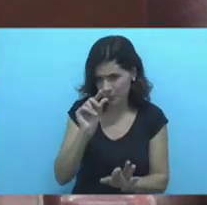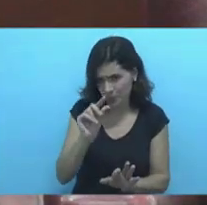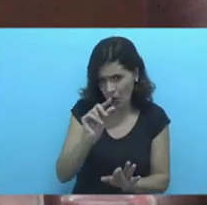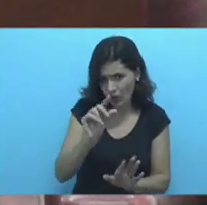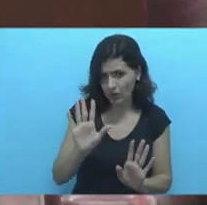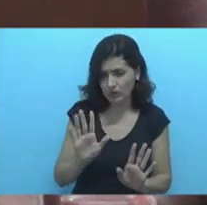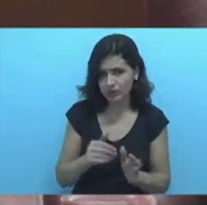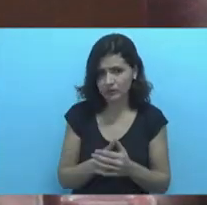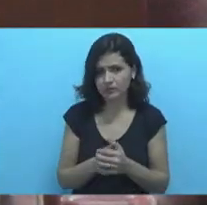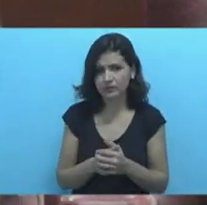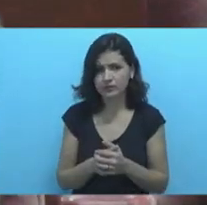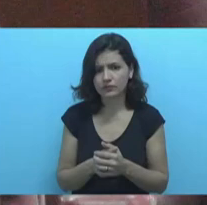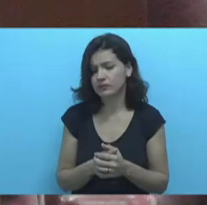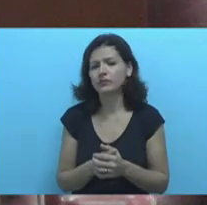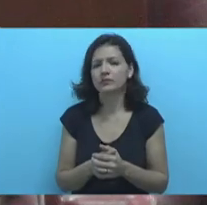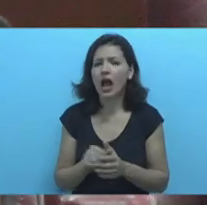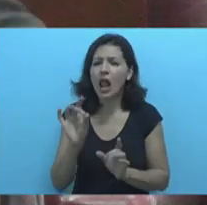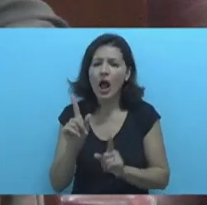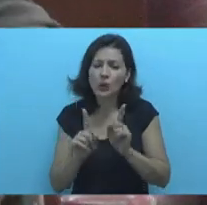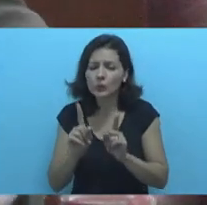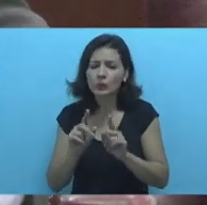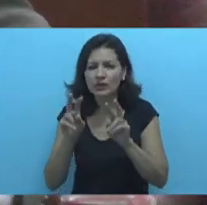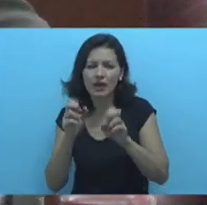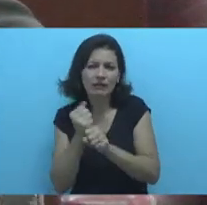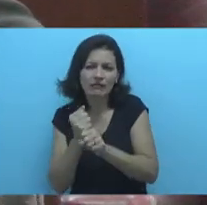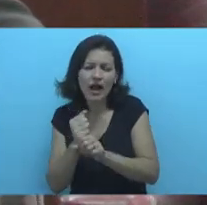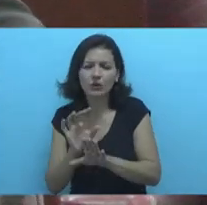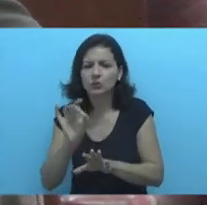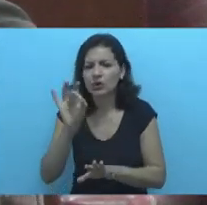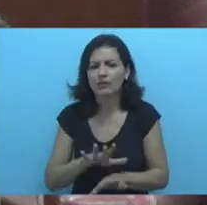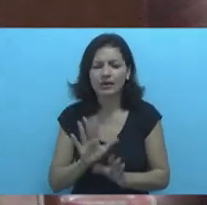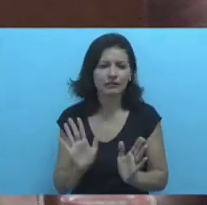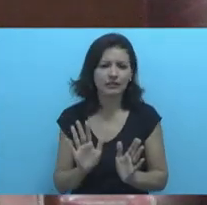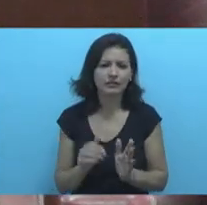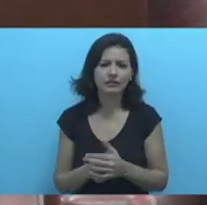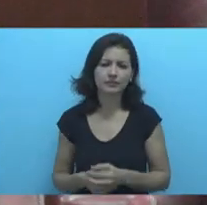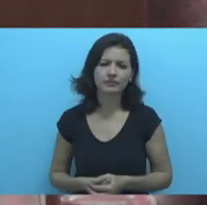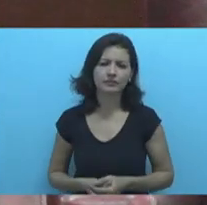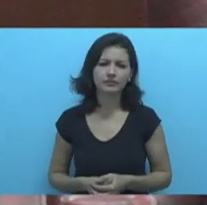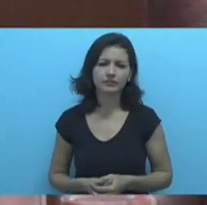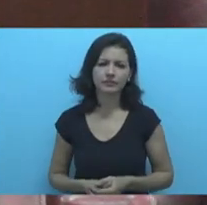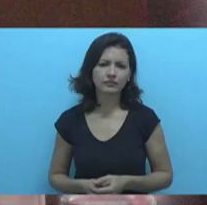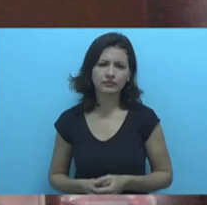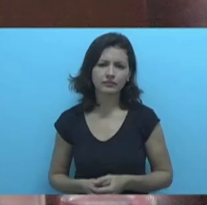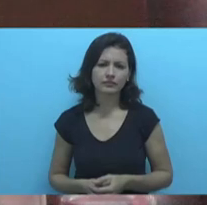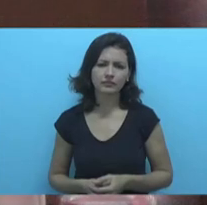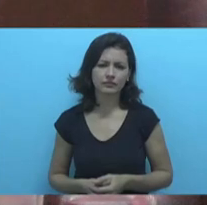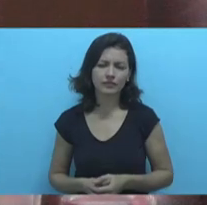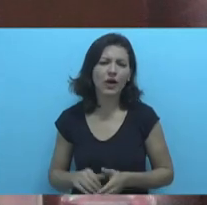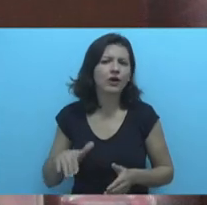que no lo conocí demasiado, más estas cuestiones que yo comentaba, ¿no? Y bueno, en nombre